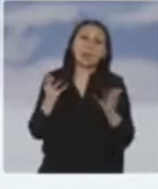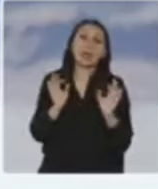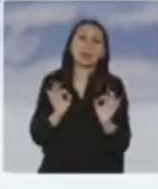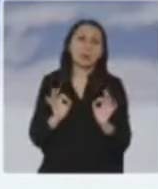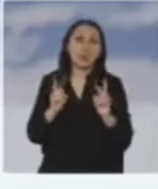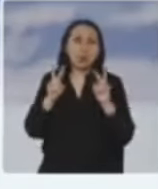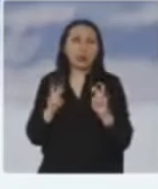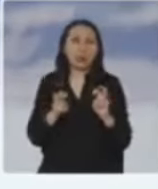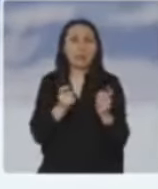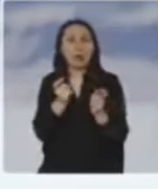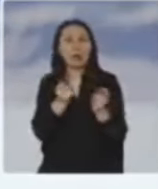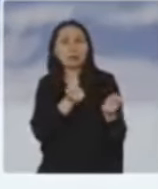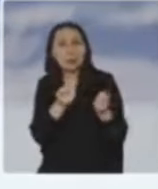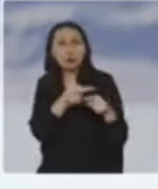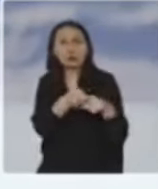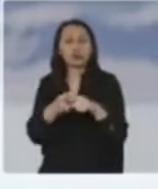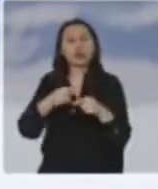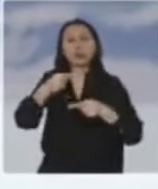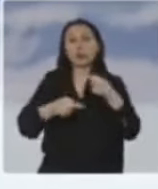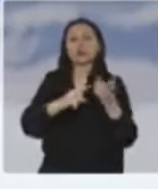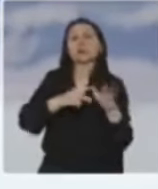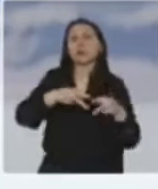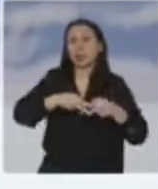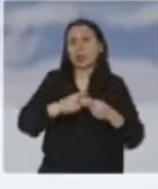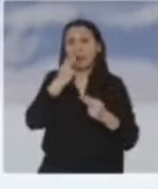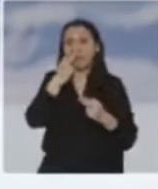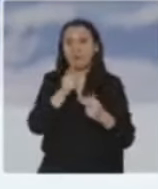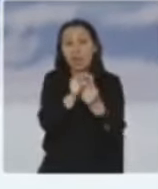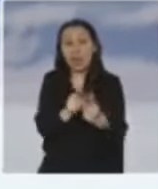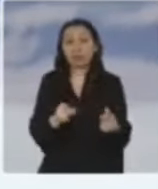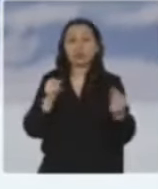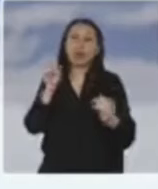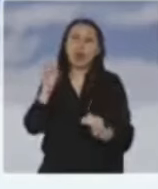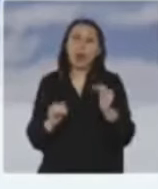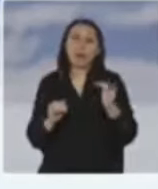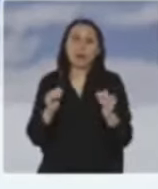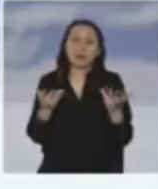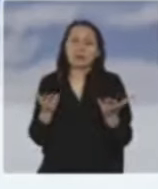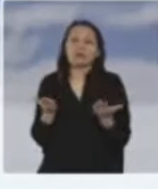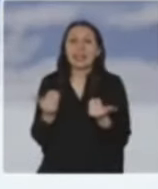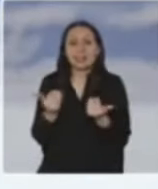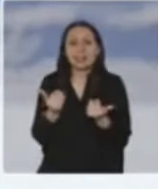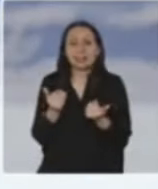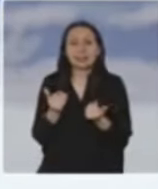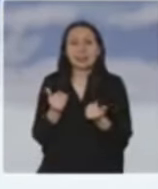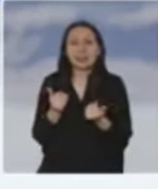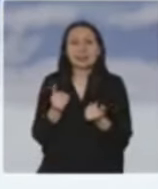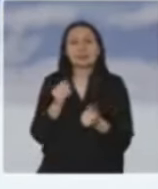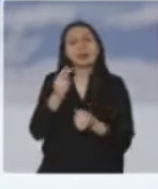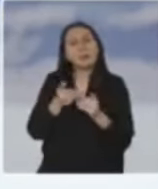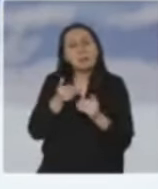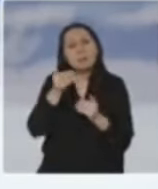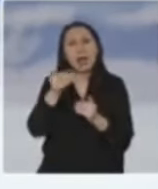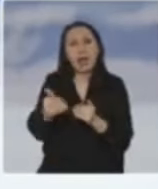específicos de la rentabilidad social y los procesos técnicos que tienen sentido cuando se ven a Escala Nacional hay veces en que es necesario eh